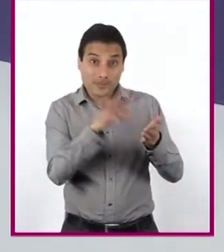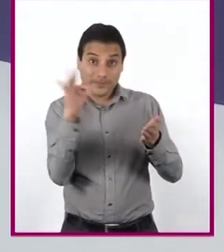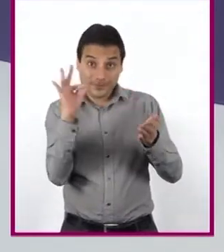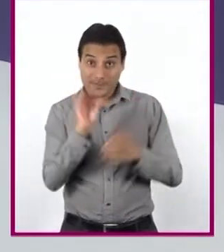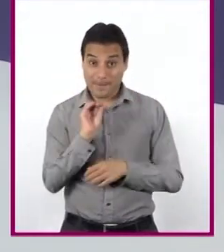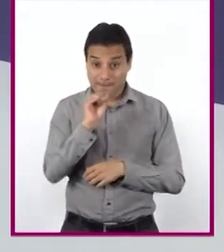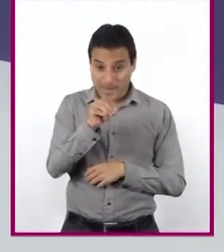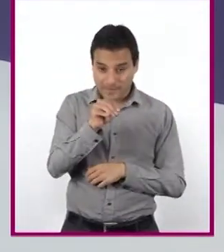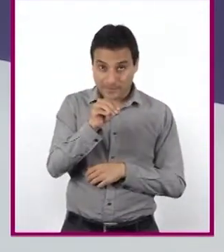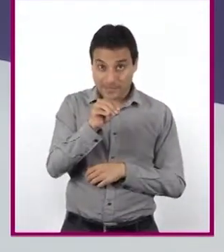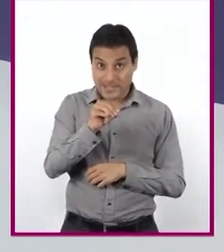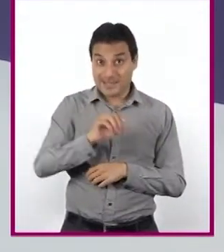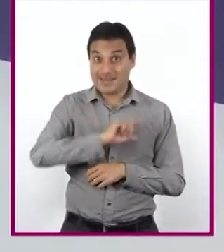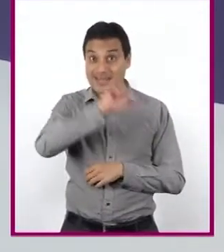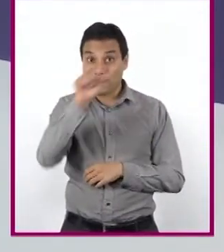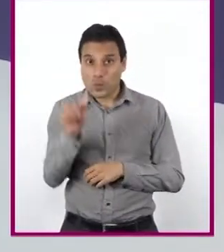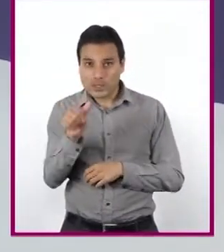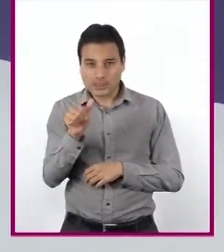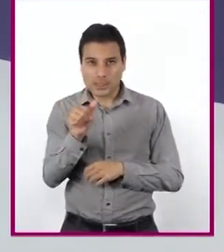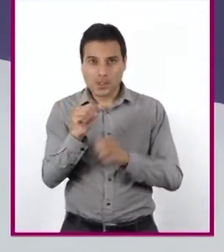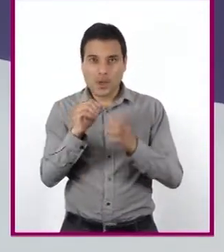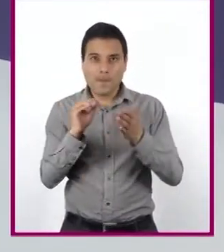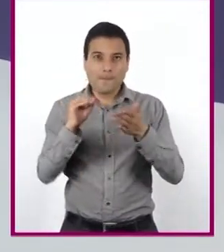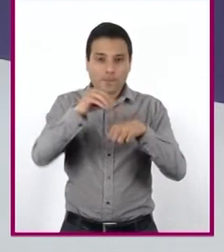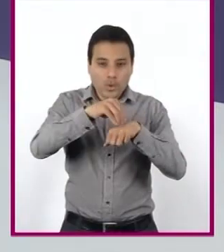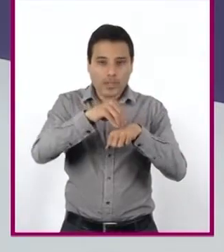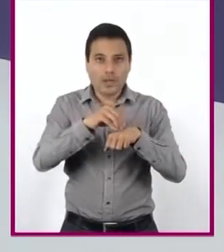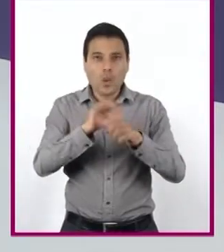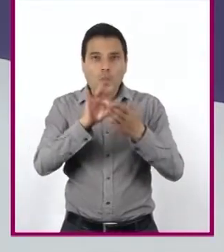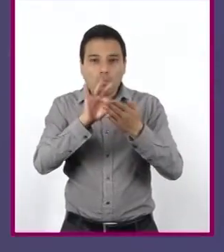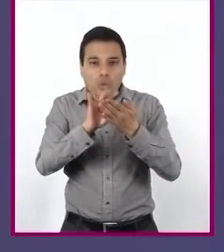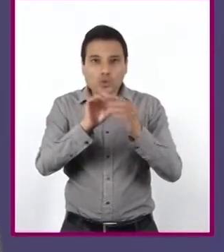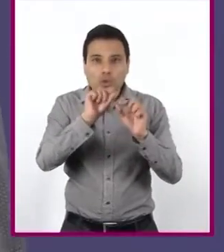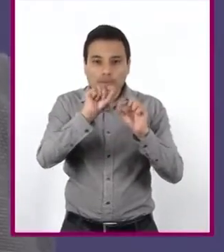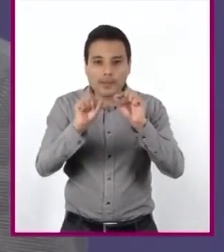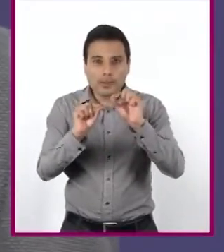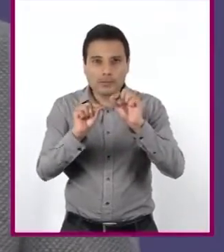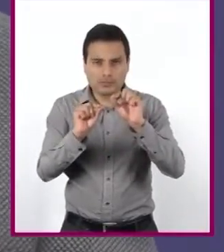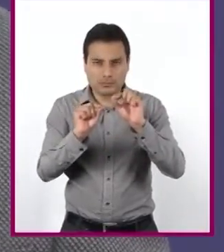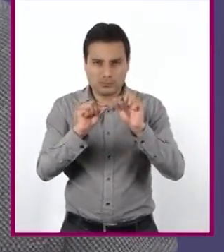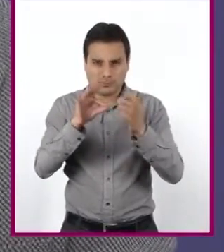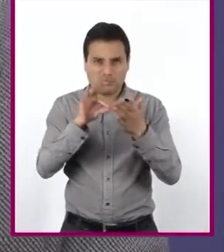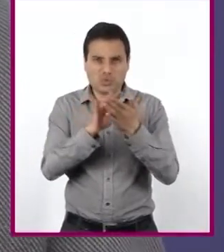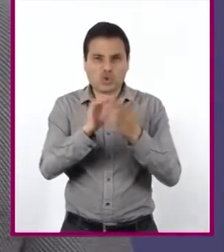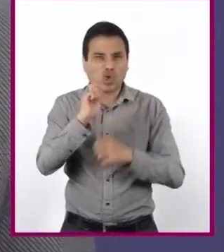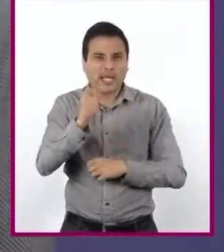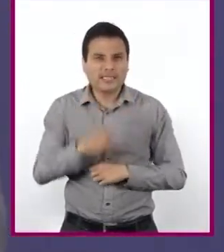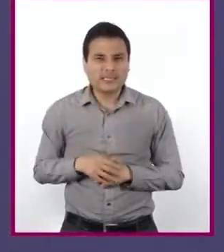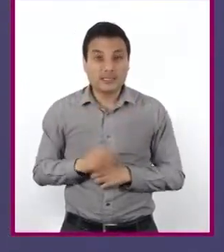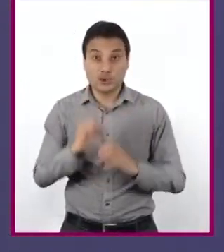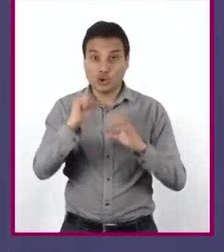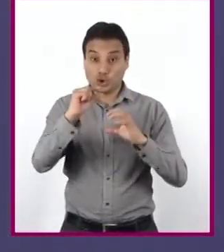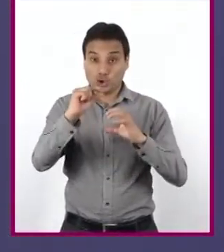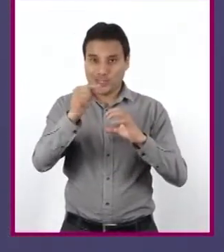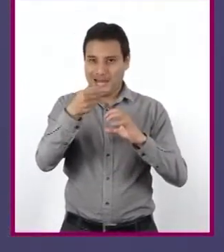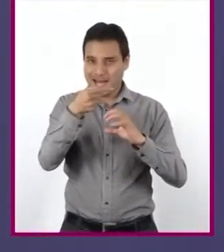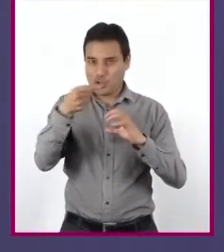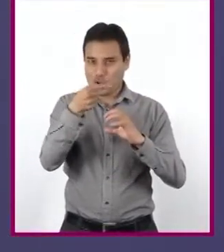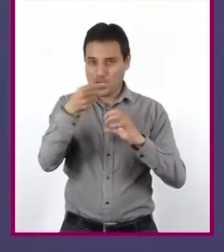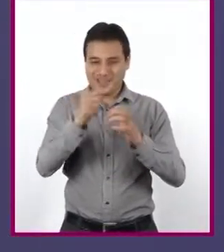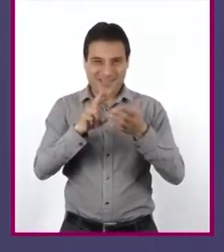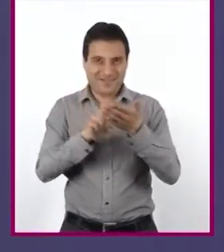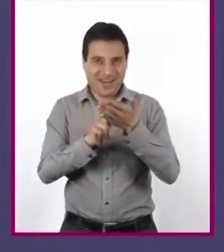dibujan puntos que representan los electrones de valencia. Para colocar los electrones de